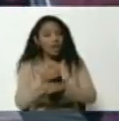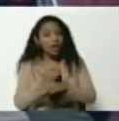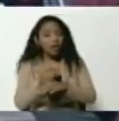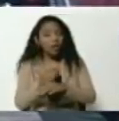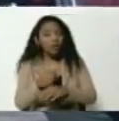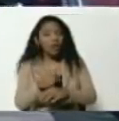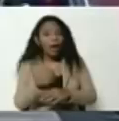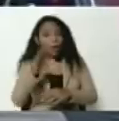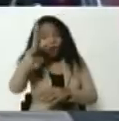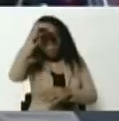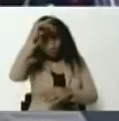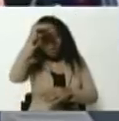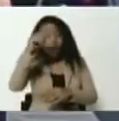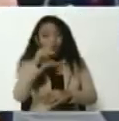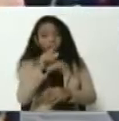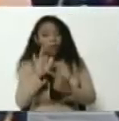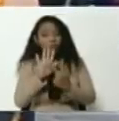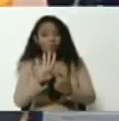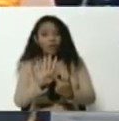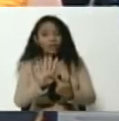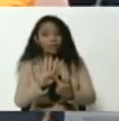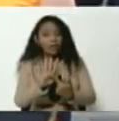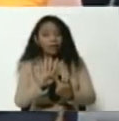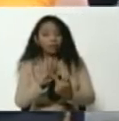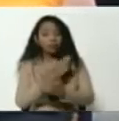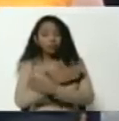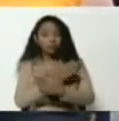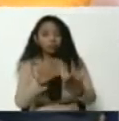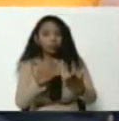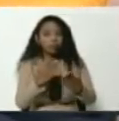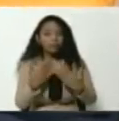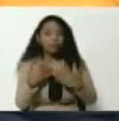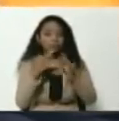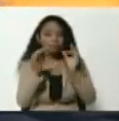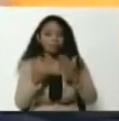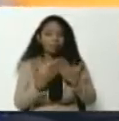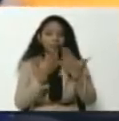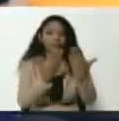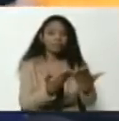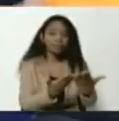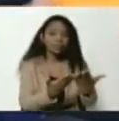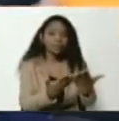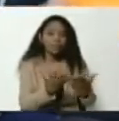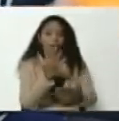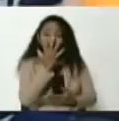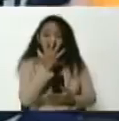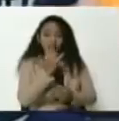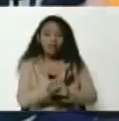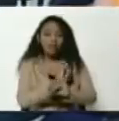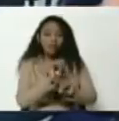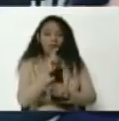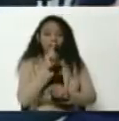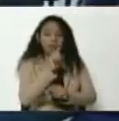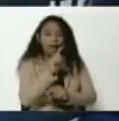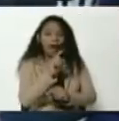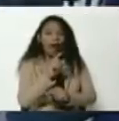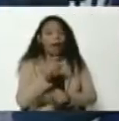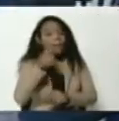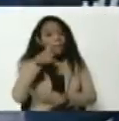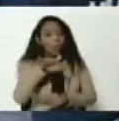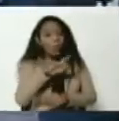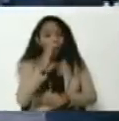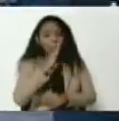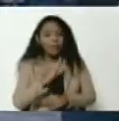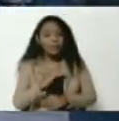Bolsonaro, pues en una muestra de solidaridad donó el oxígeno que se había agotado en la población de Manaus y que